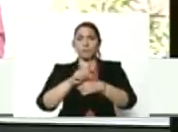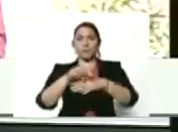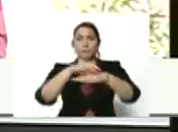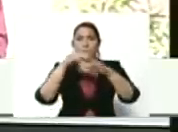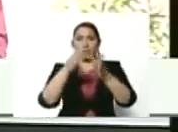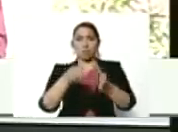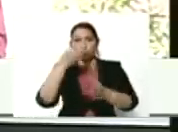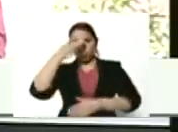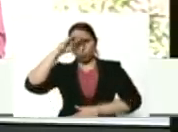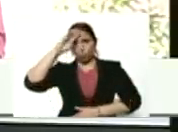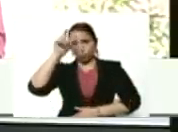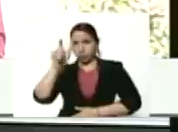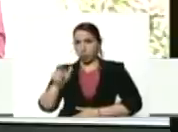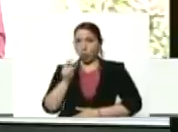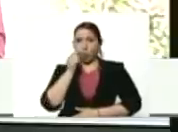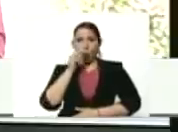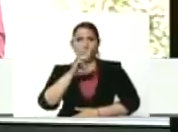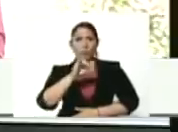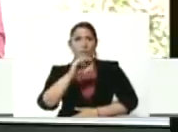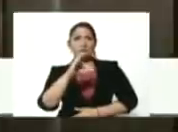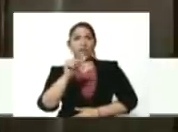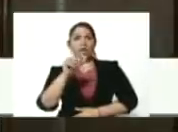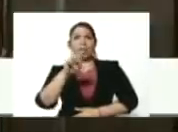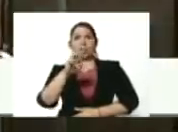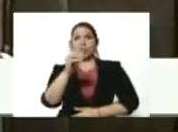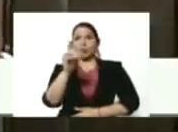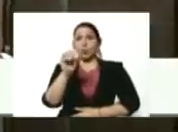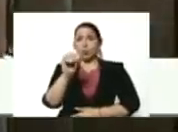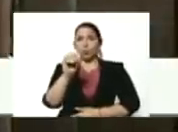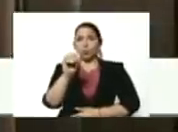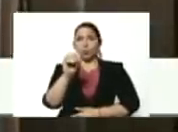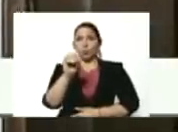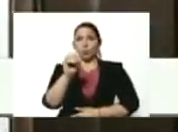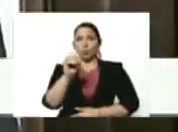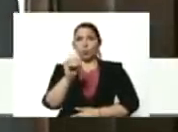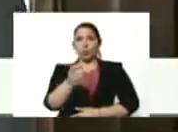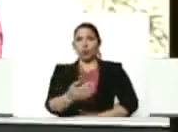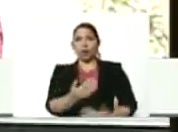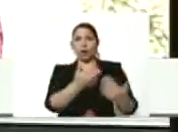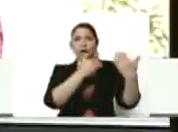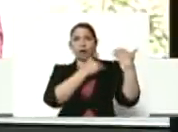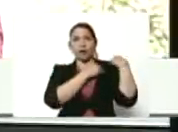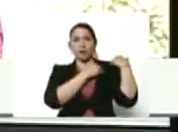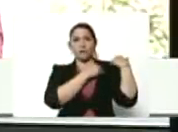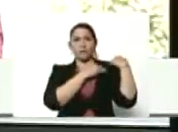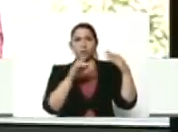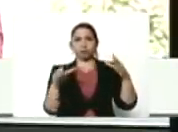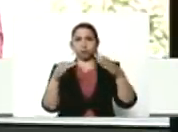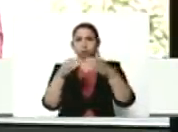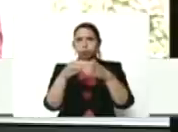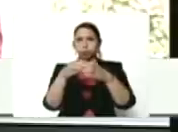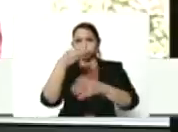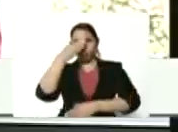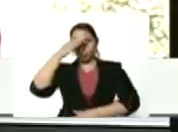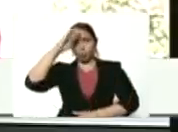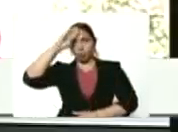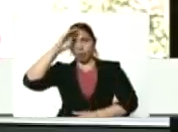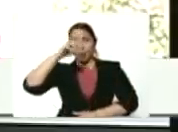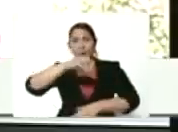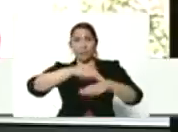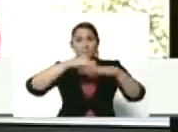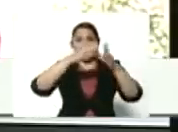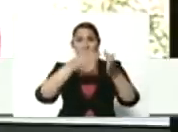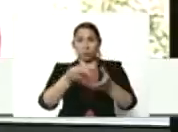Cuba, Ricardo Cabrisa, jefe de la delegación cubana, del ministro de Comercio